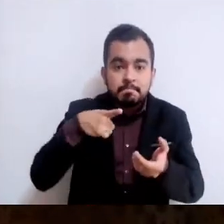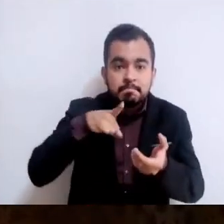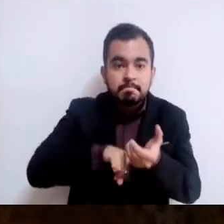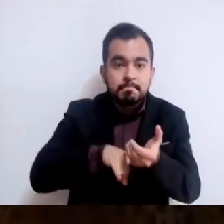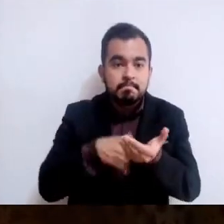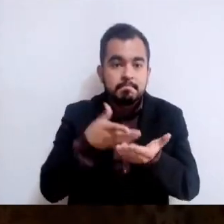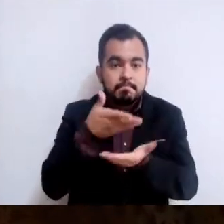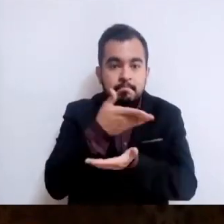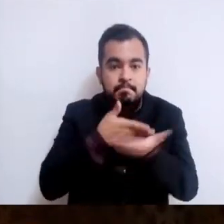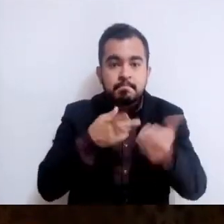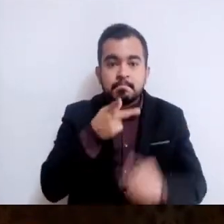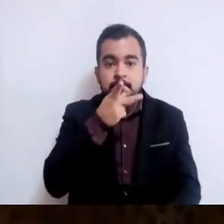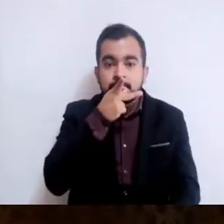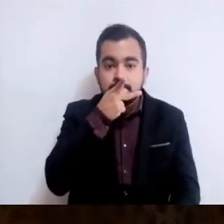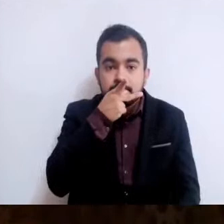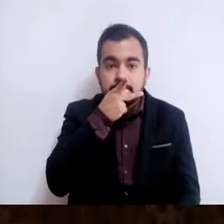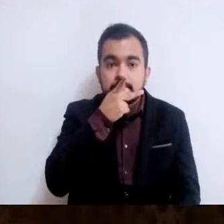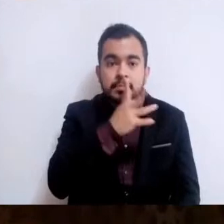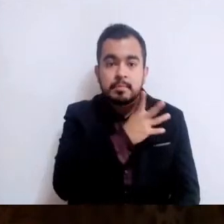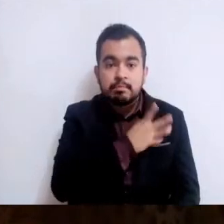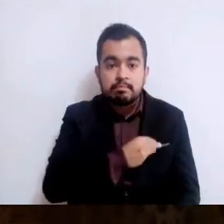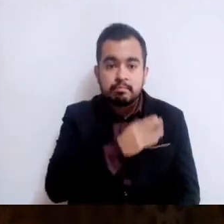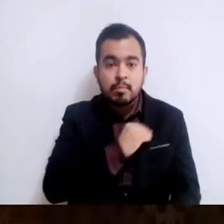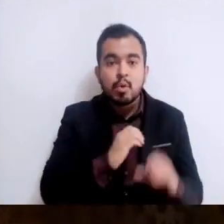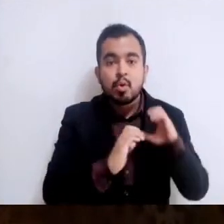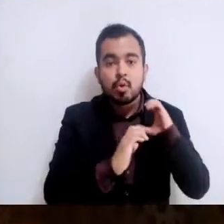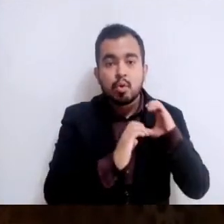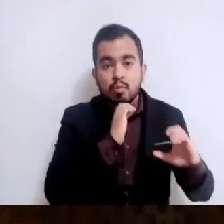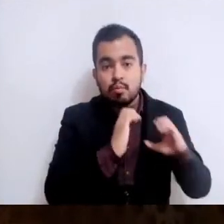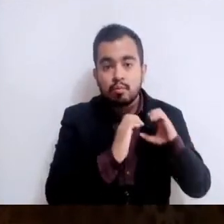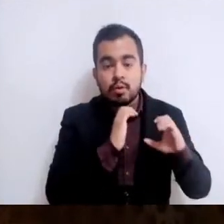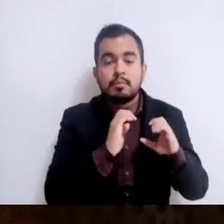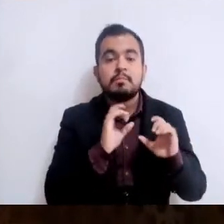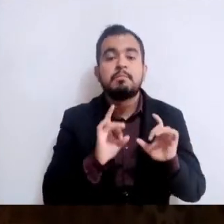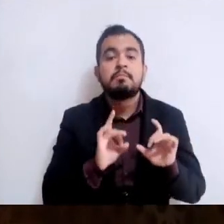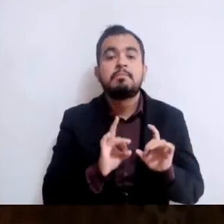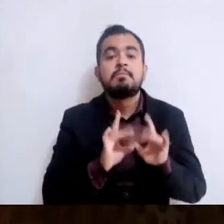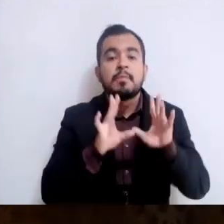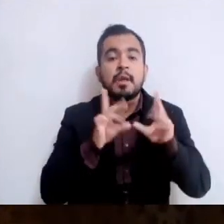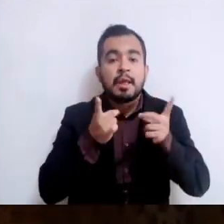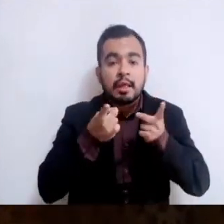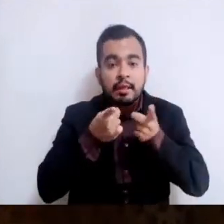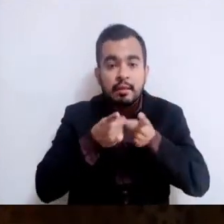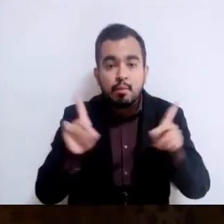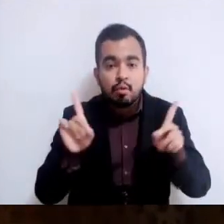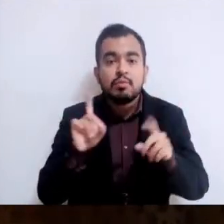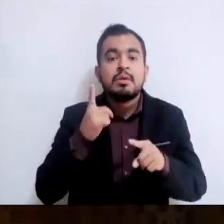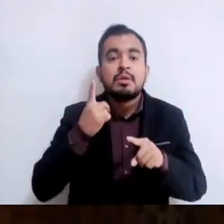entre padres e hijos en los procesos de divorcio y de guardia y custodia.